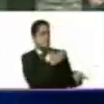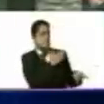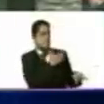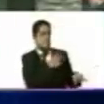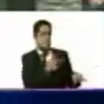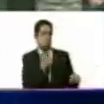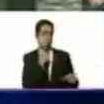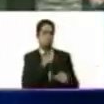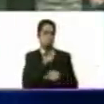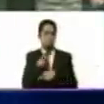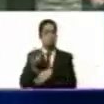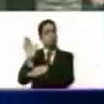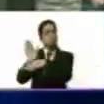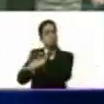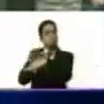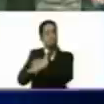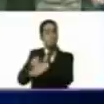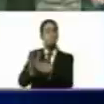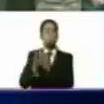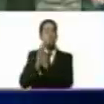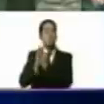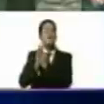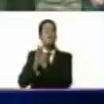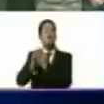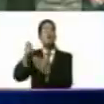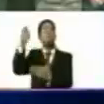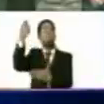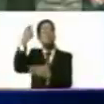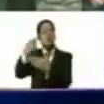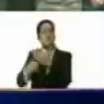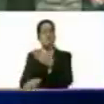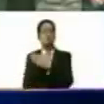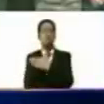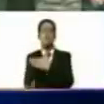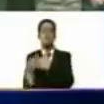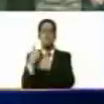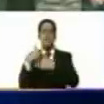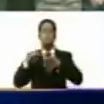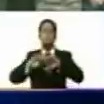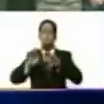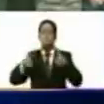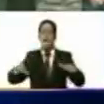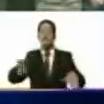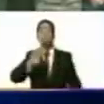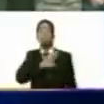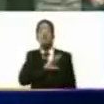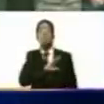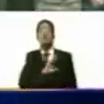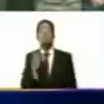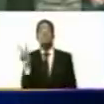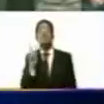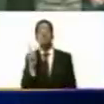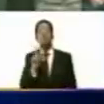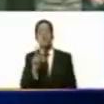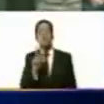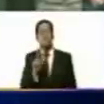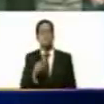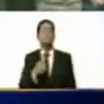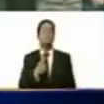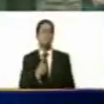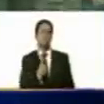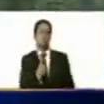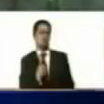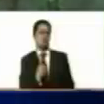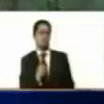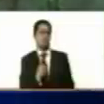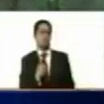y advertirle que no podía entrar en mar territorial venezolano. Y yo, a